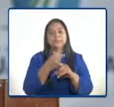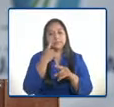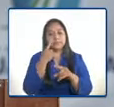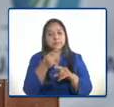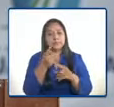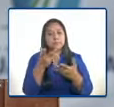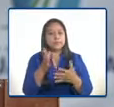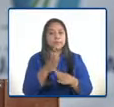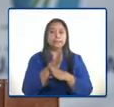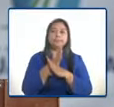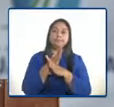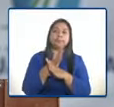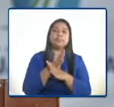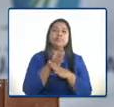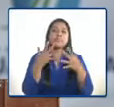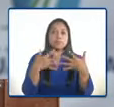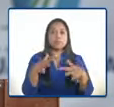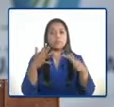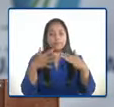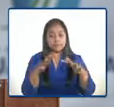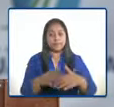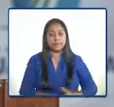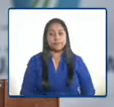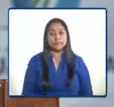la protección marítima portuaria.